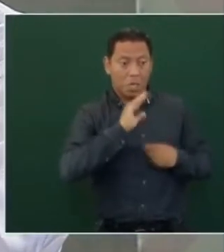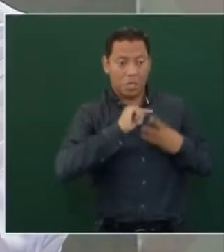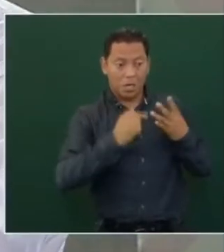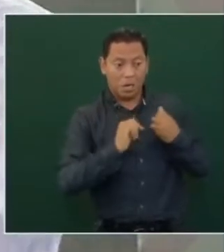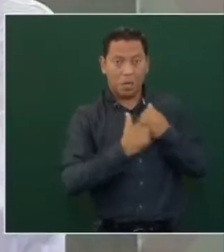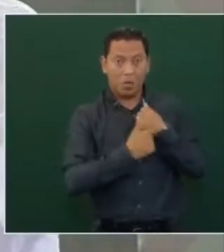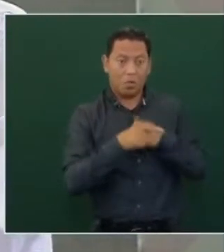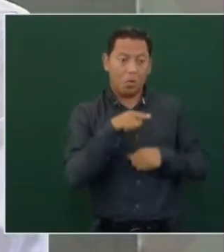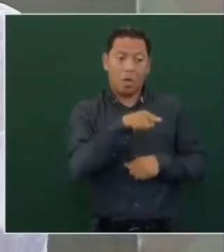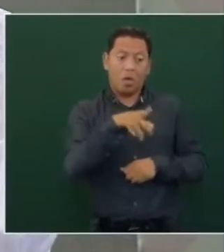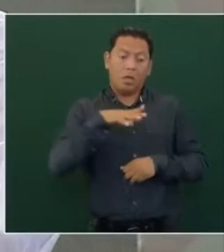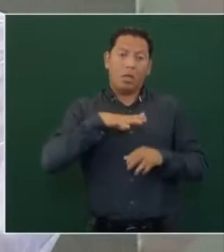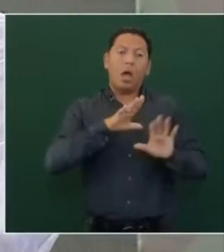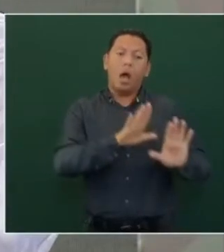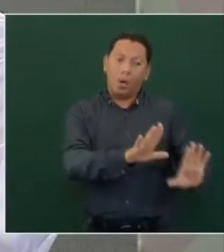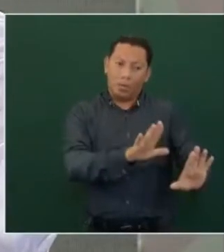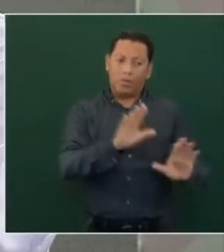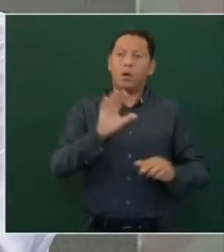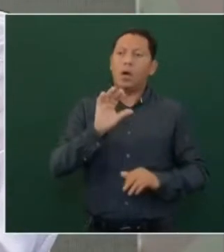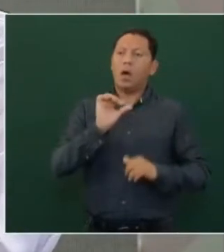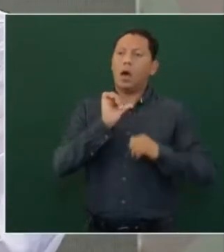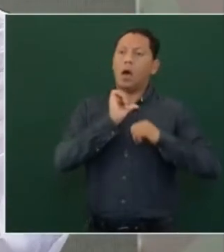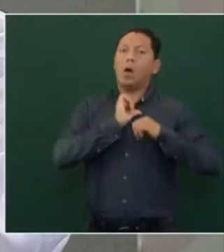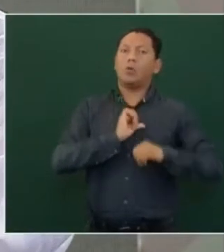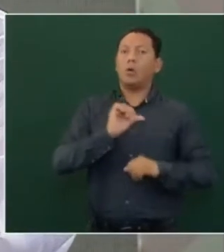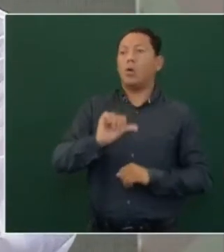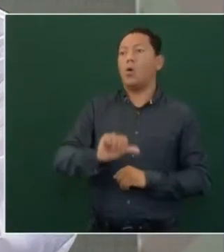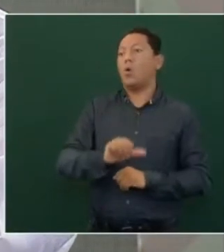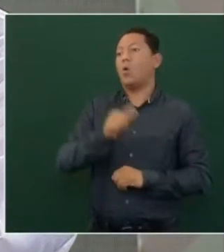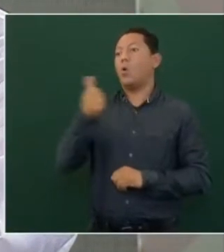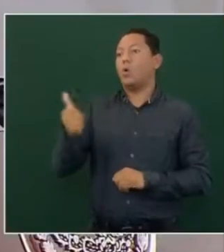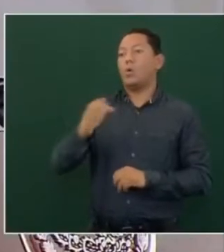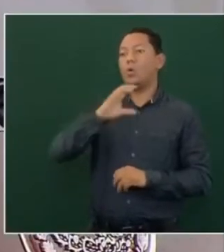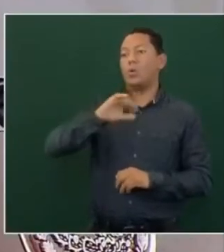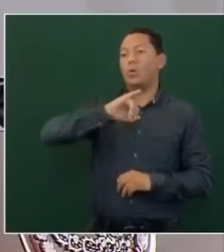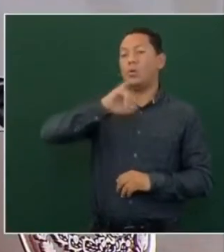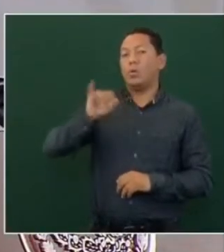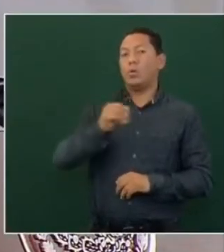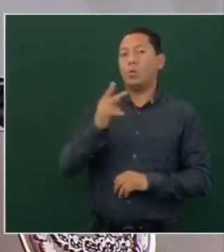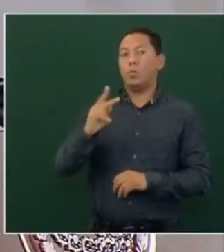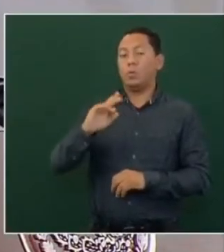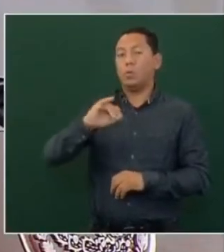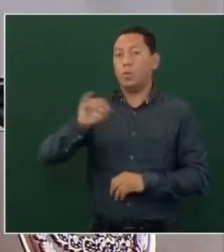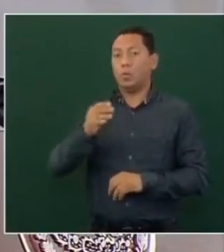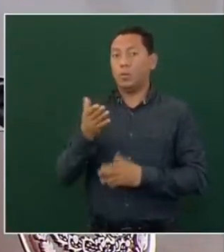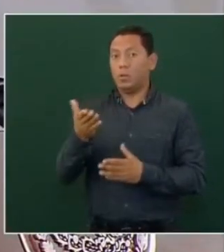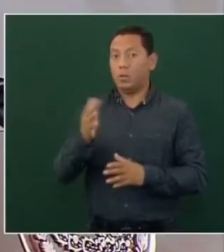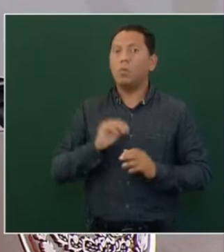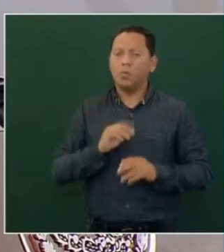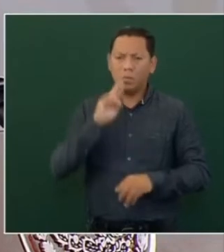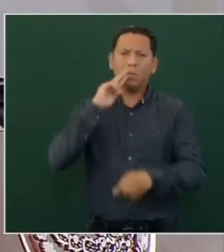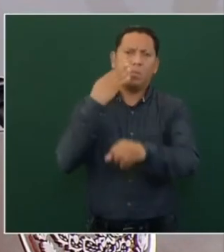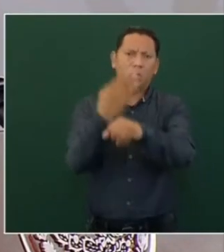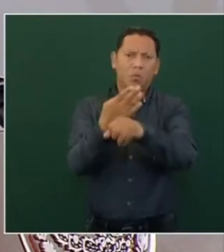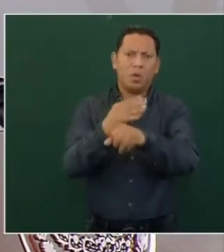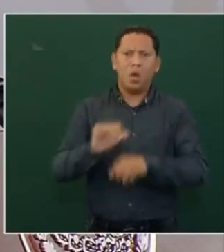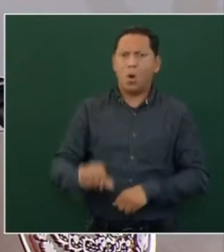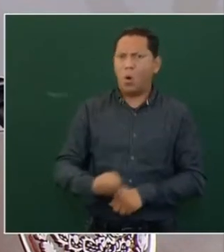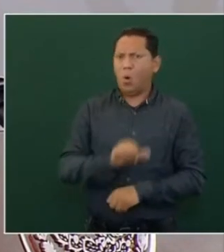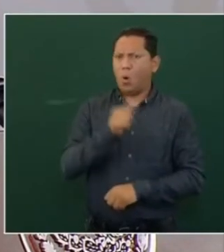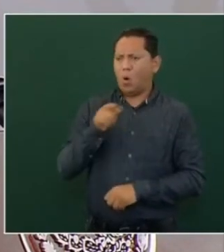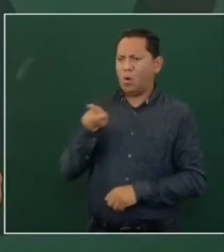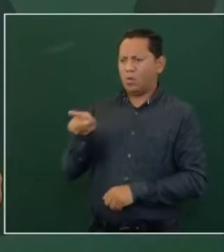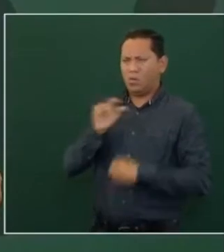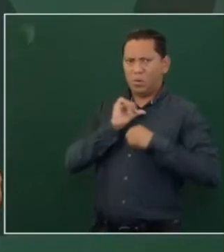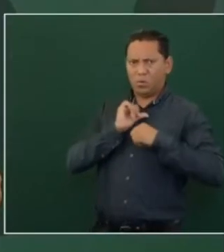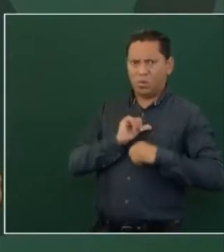la información los invitamos a que se suscriban a este canal, que activen la campanita de notificaciones y que nos regalen un like para